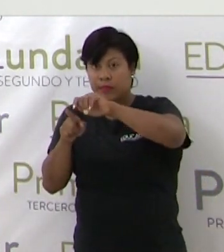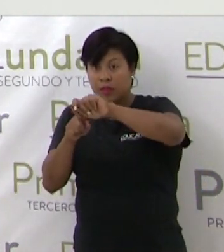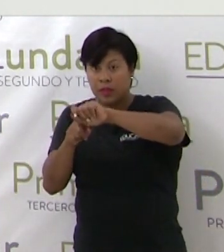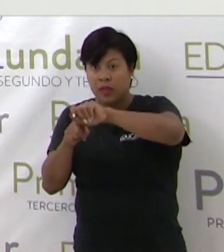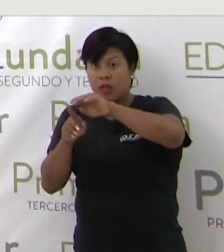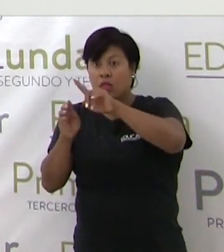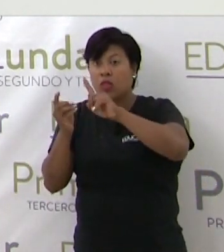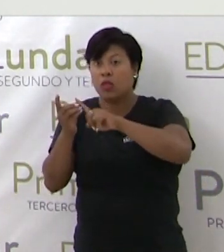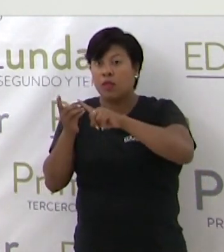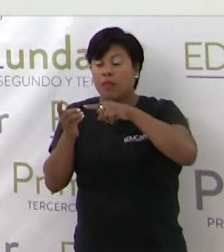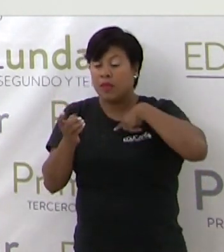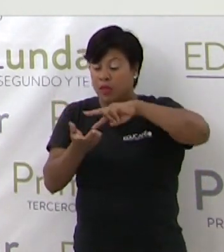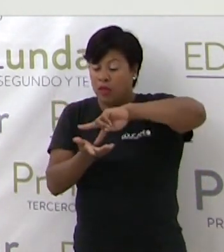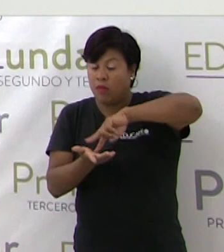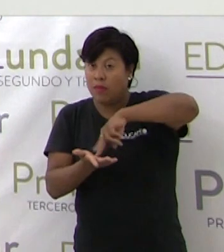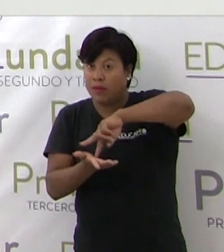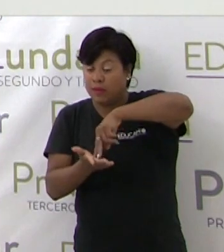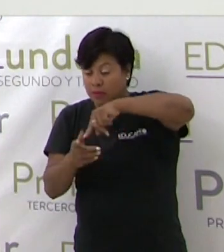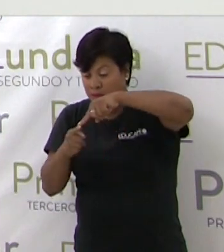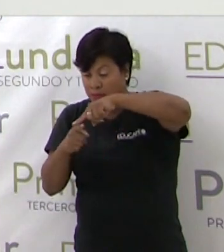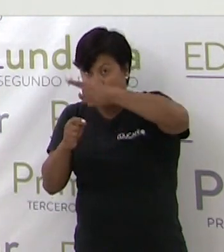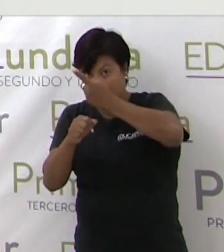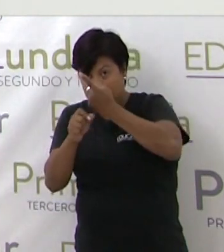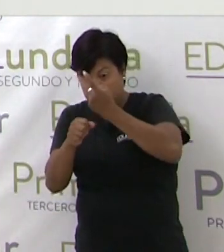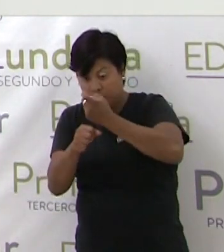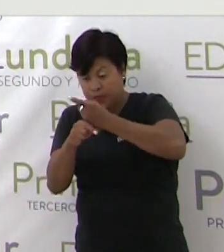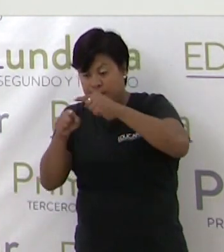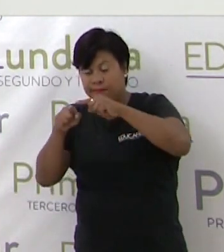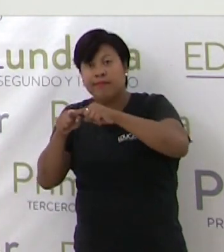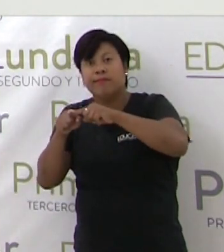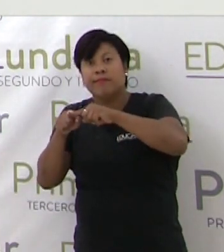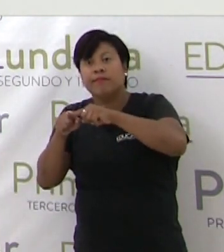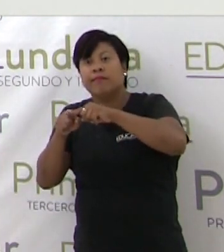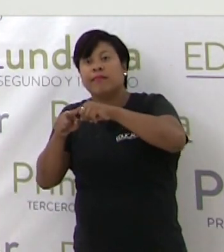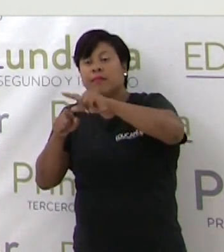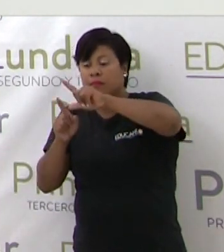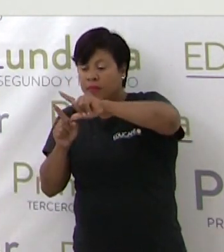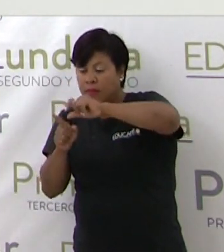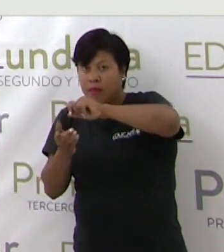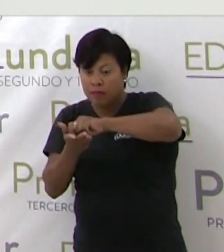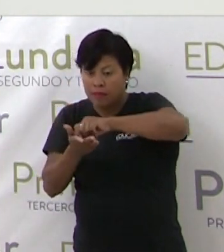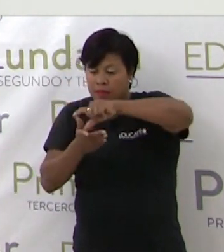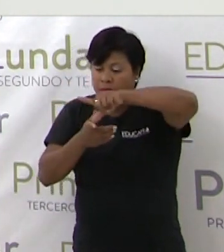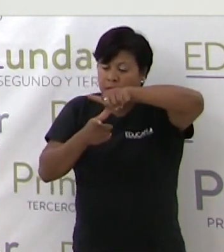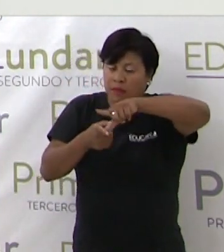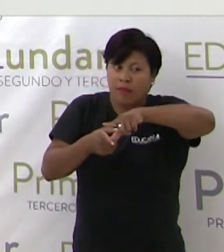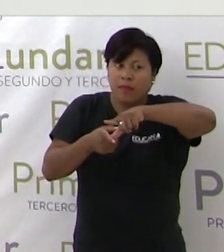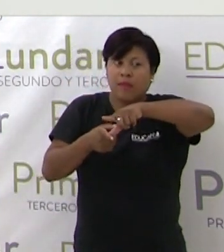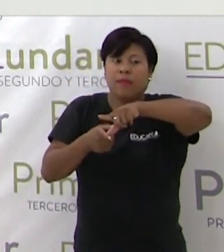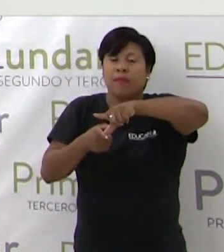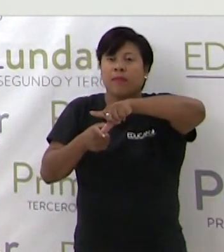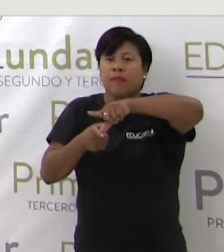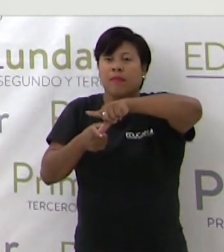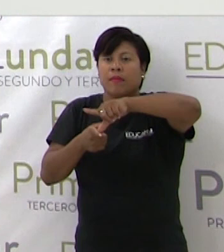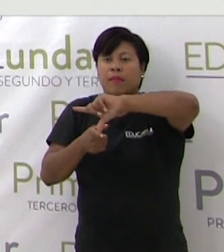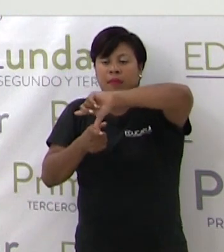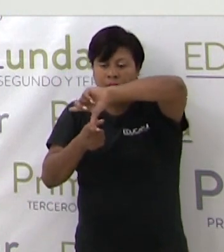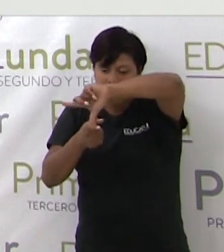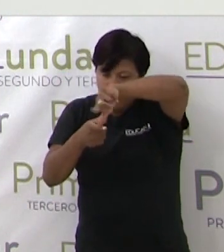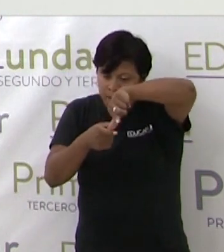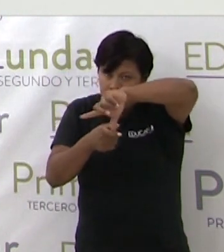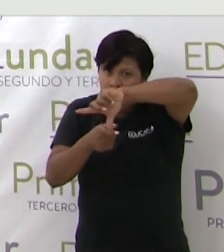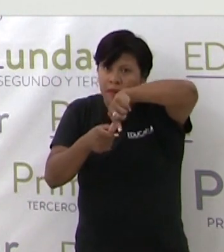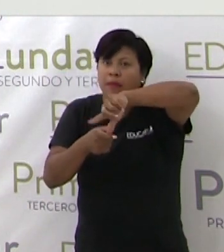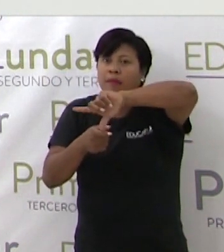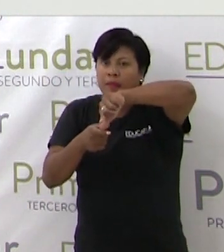uno donde está el primer punto y le dé yo la abertura, ahí está, le dé yo la abertura en